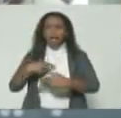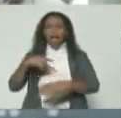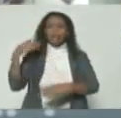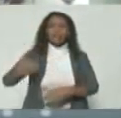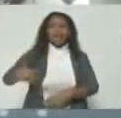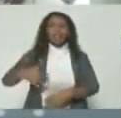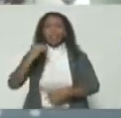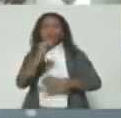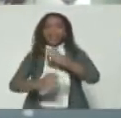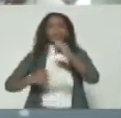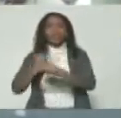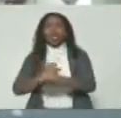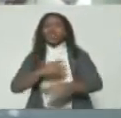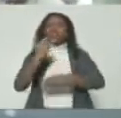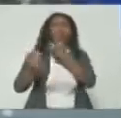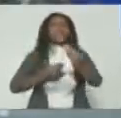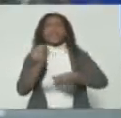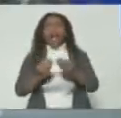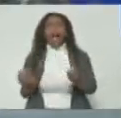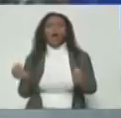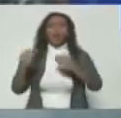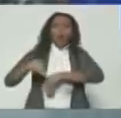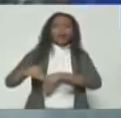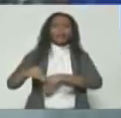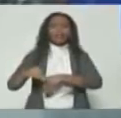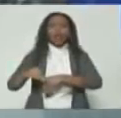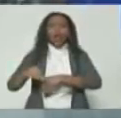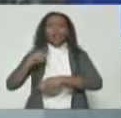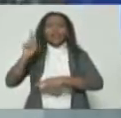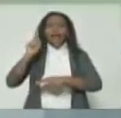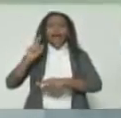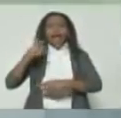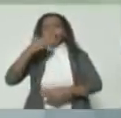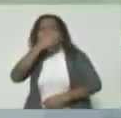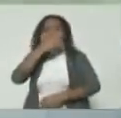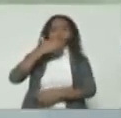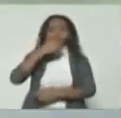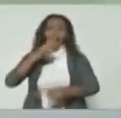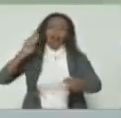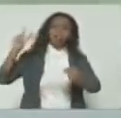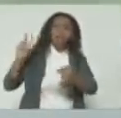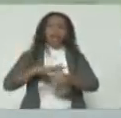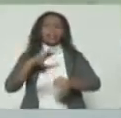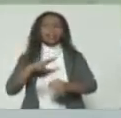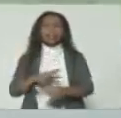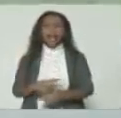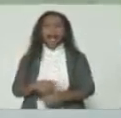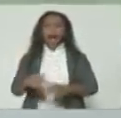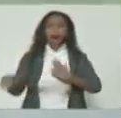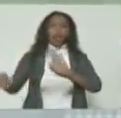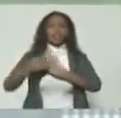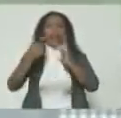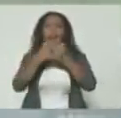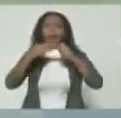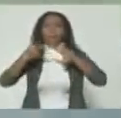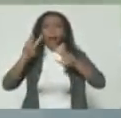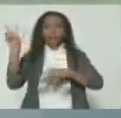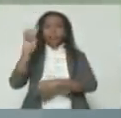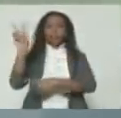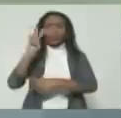internacional, no sea cómplice del terrorismo y de la violencia contra la paz de los